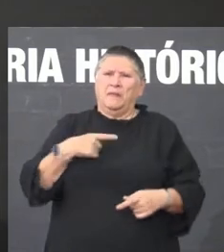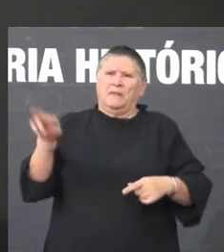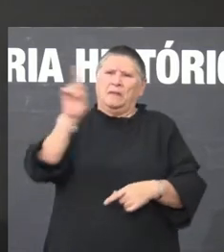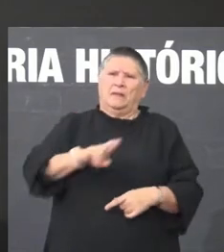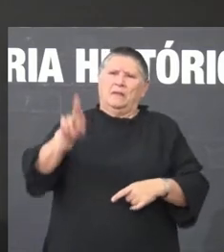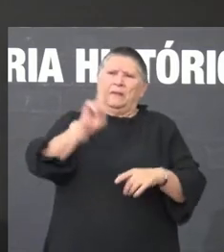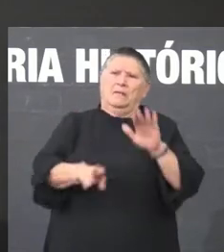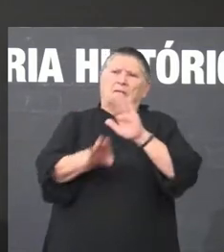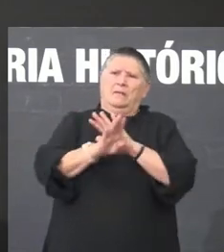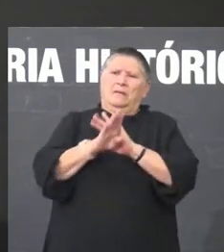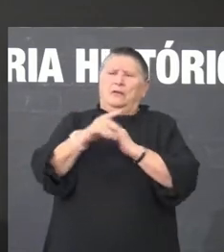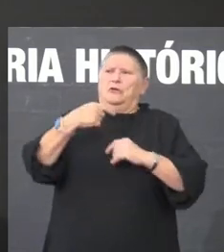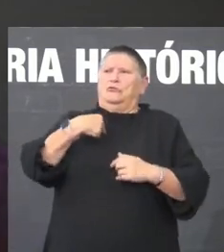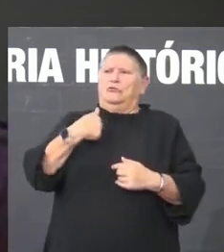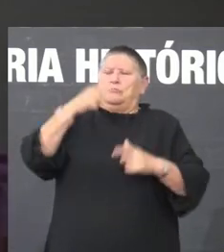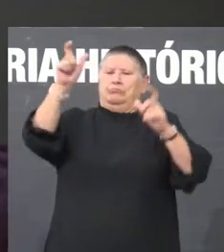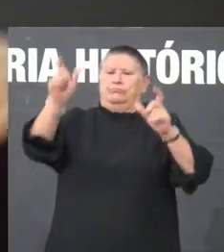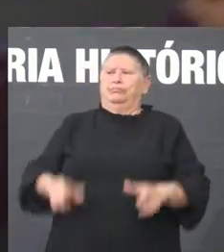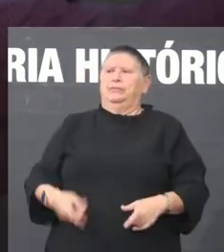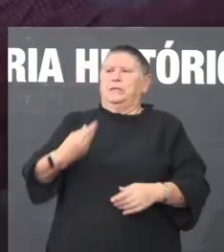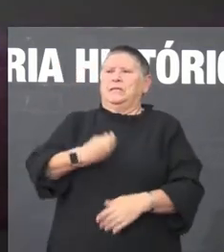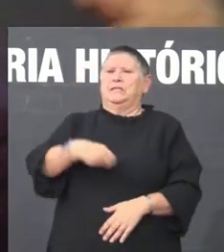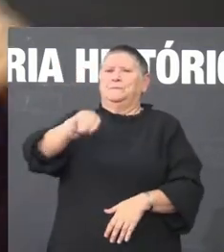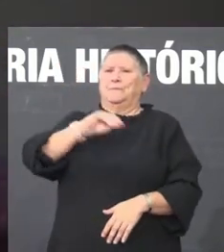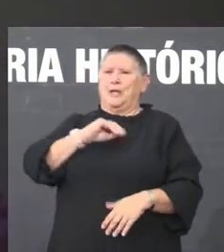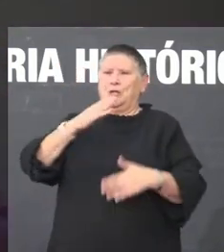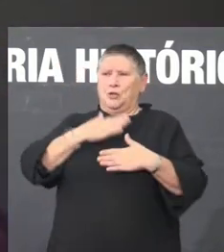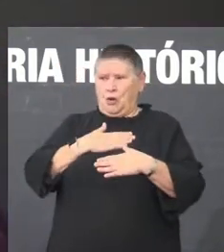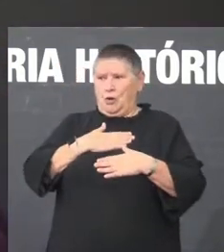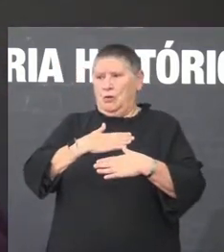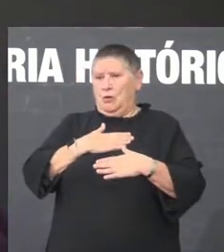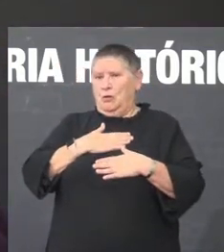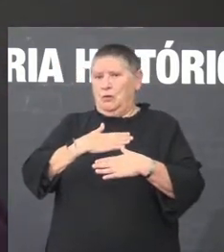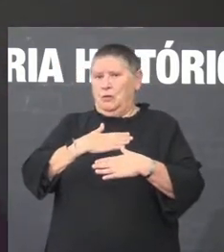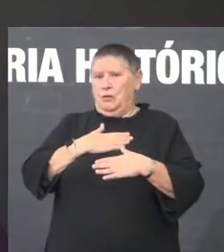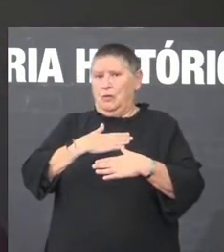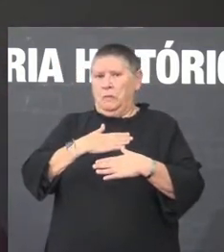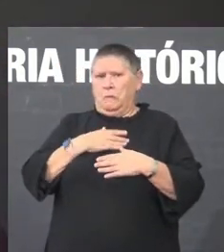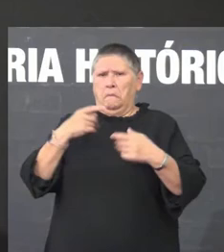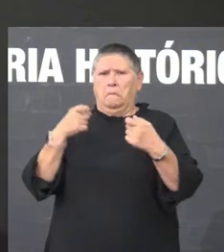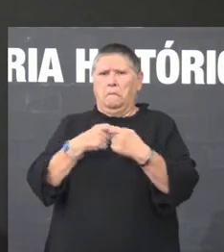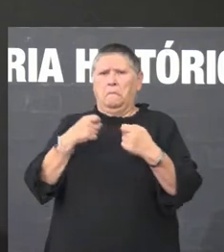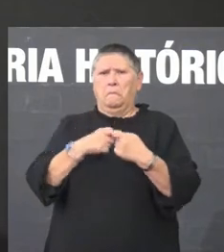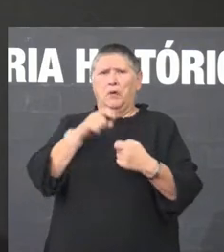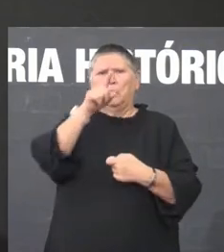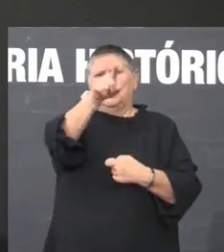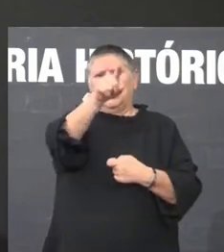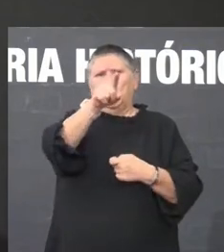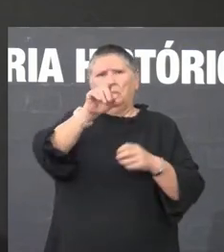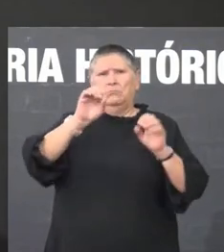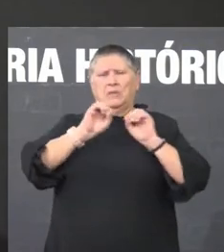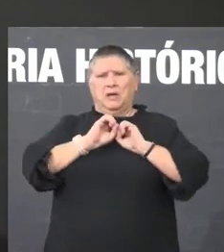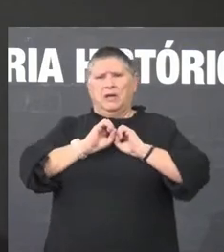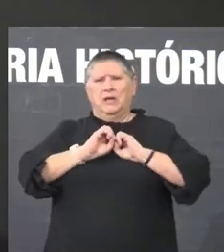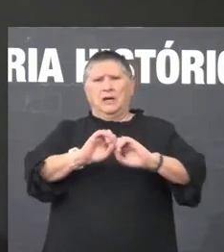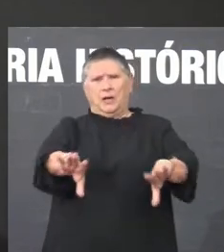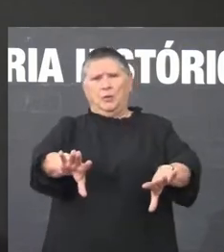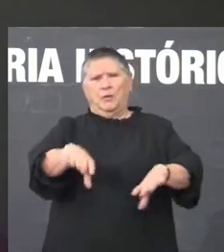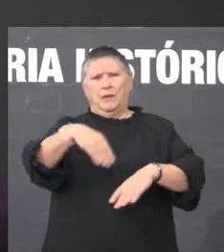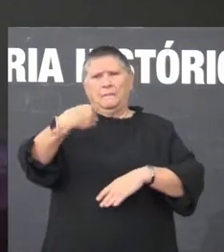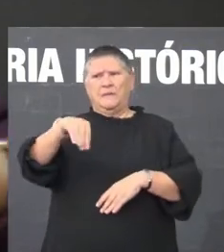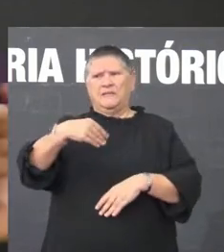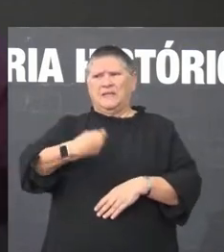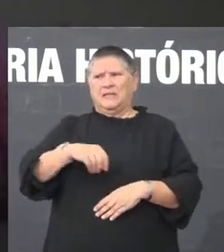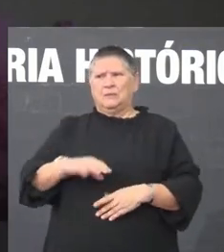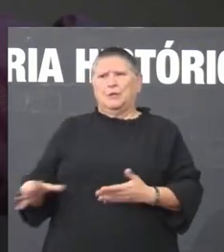soy ciudadano español y que yo soy español. Y que Tardá lo es también. Ah, pero usted ha renunciado a ser presidente de todos los españoles.